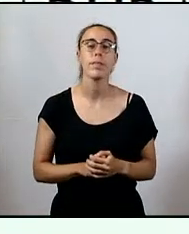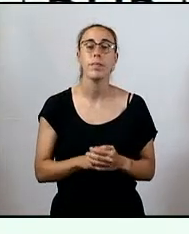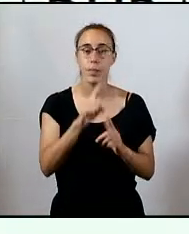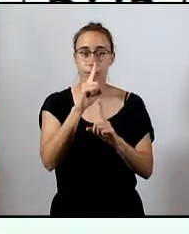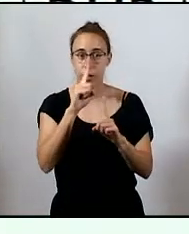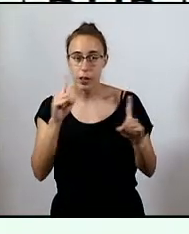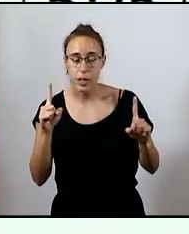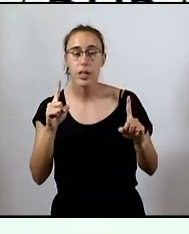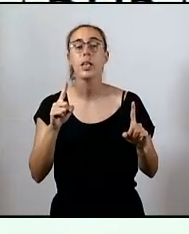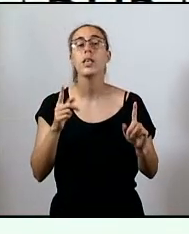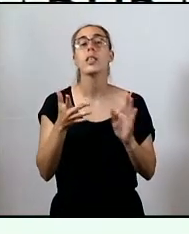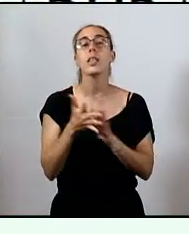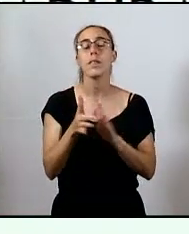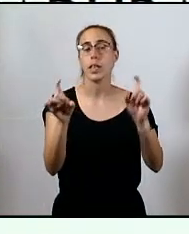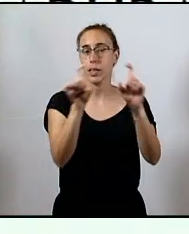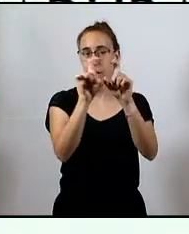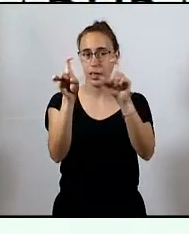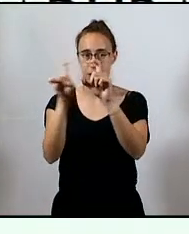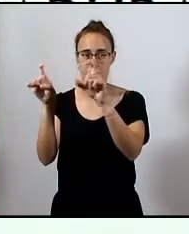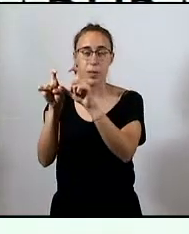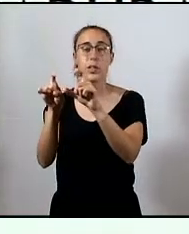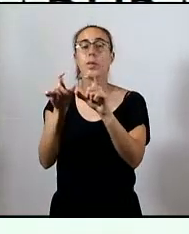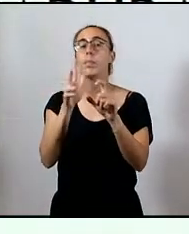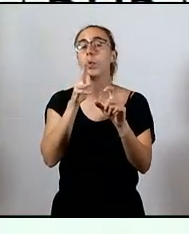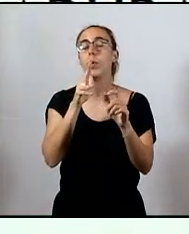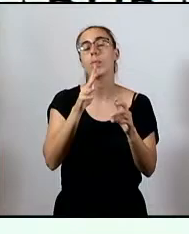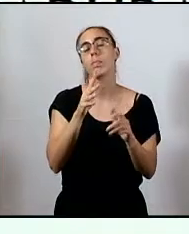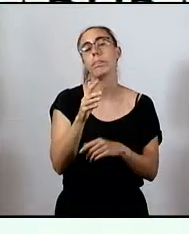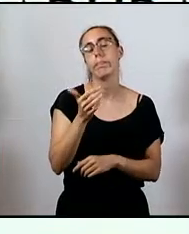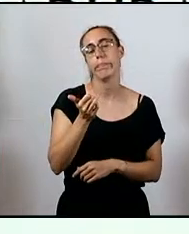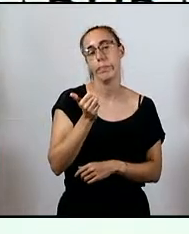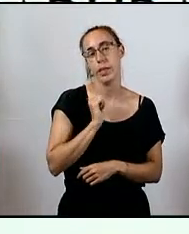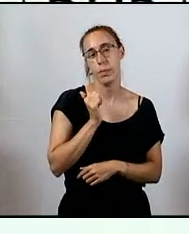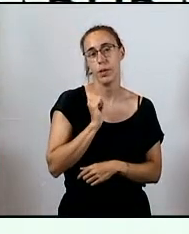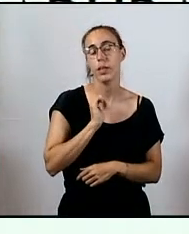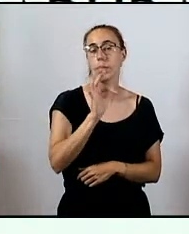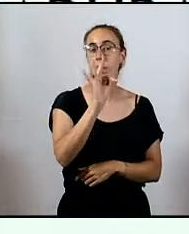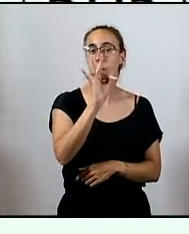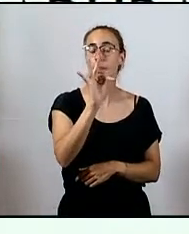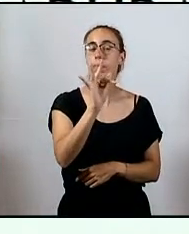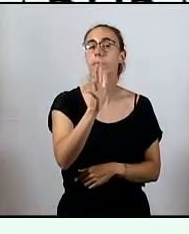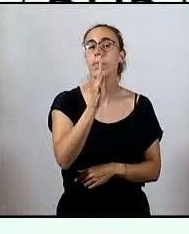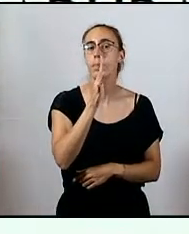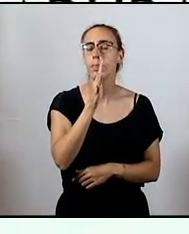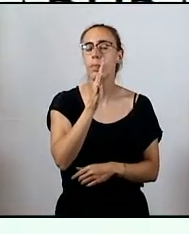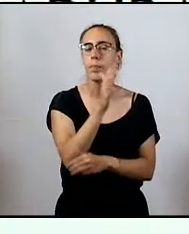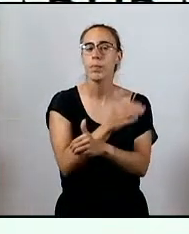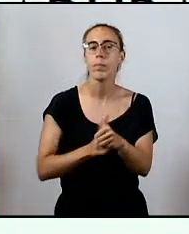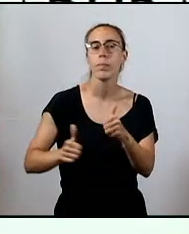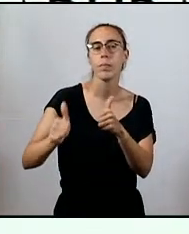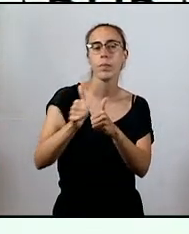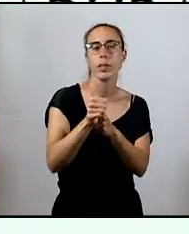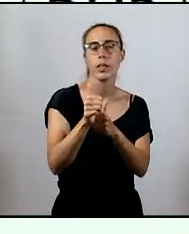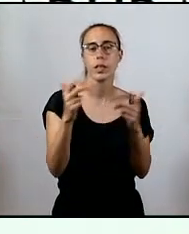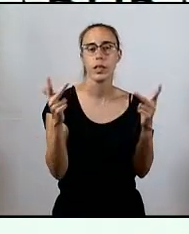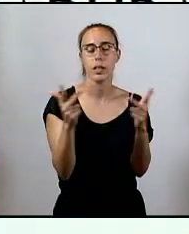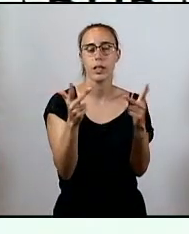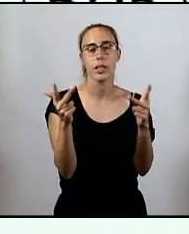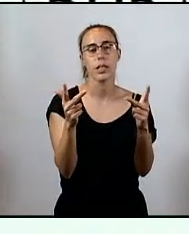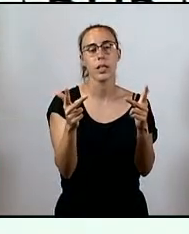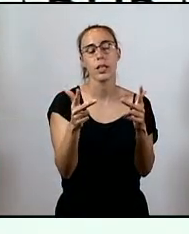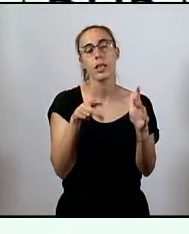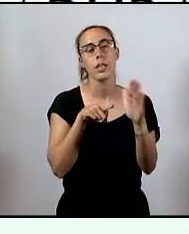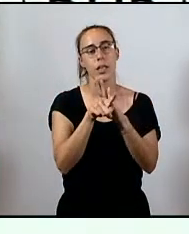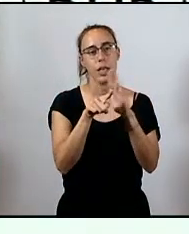proyecto empresarial como premia, como saben, aporta una serie de beneficios, como la gestión de manera prioritaria y urgente de los trámites